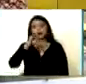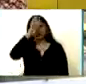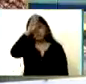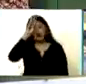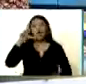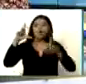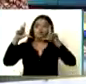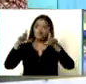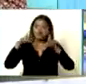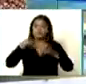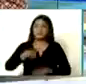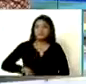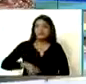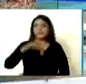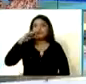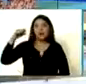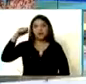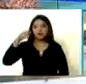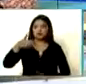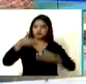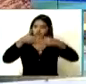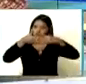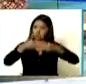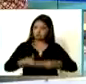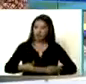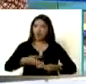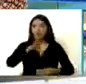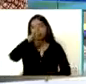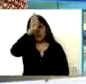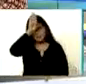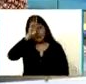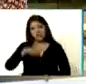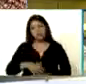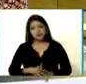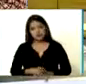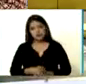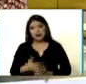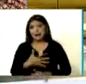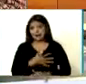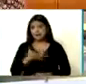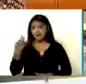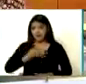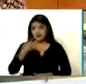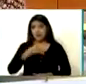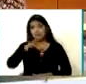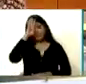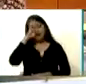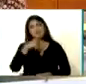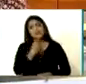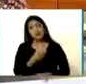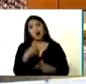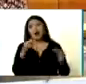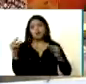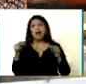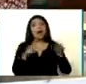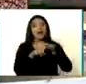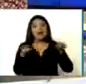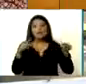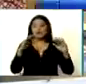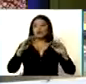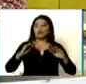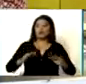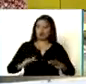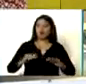presidente Nicolás Maduro dándose un estrechón de manos con el Papa Francisco, y que realmente el Papa Francisco dijo: bueno, vamos a dialogar. Ellos le bajaron 2.